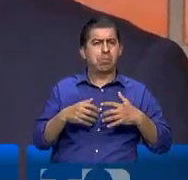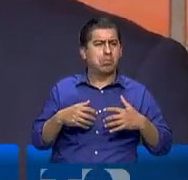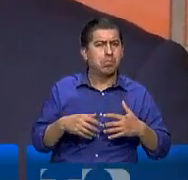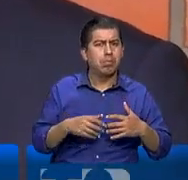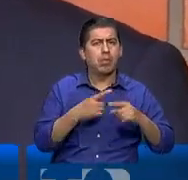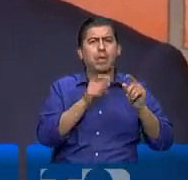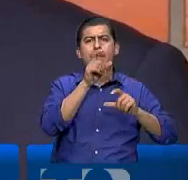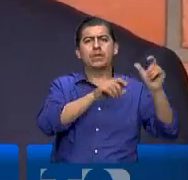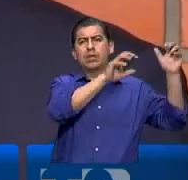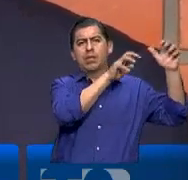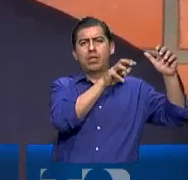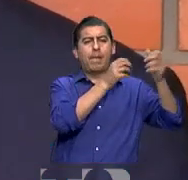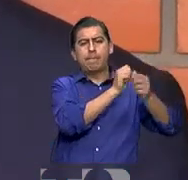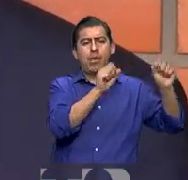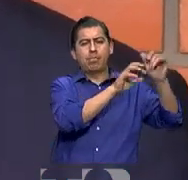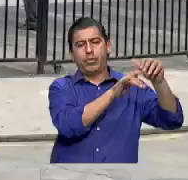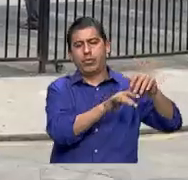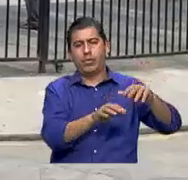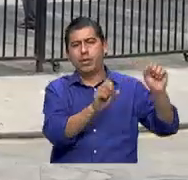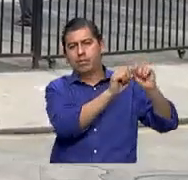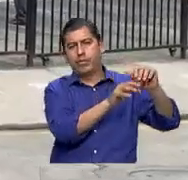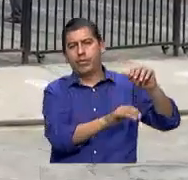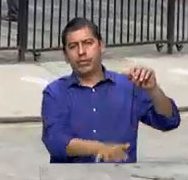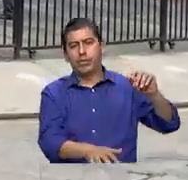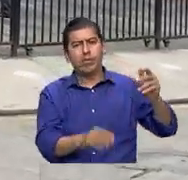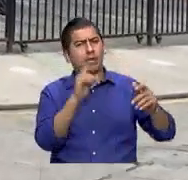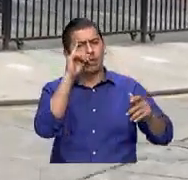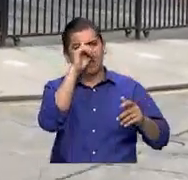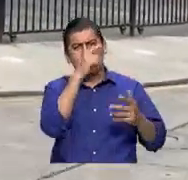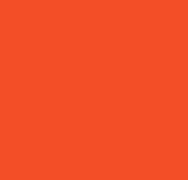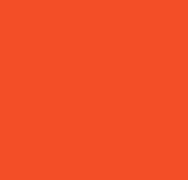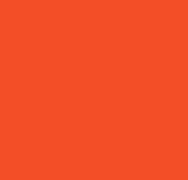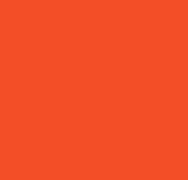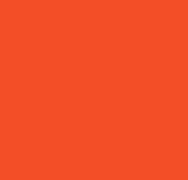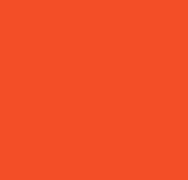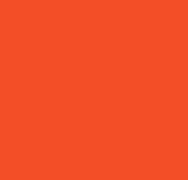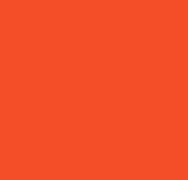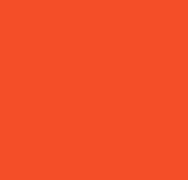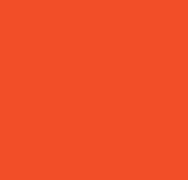actos es imposible que podamos dar solución inmediata. En Cuenca, Iván Rodríguez, 24 horas.